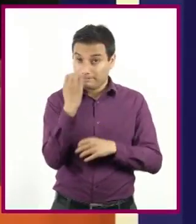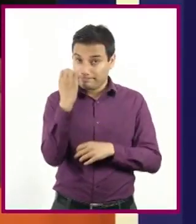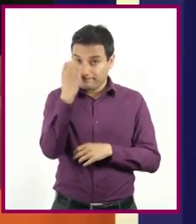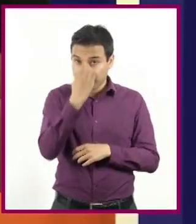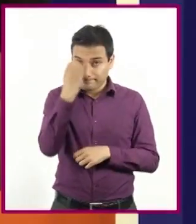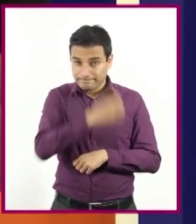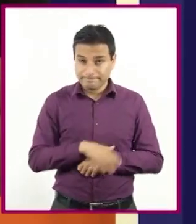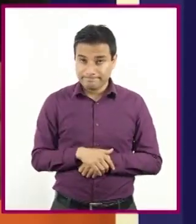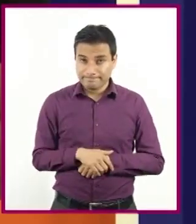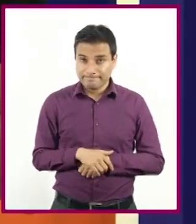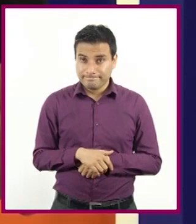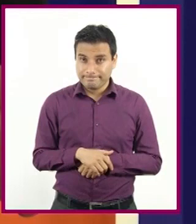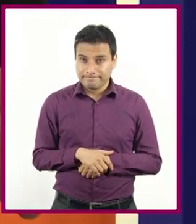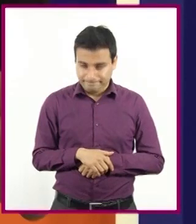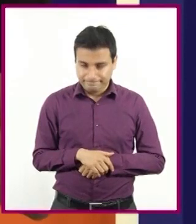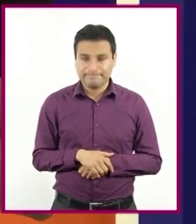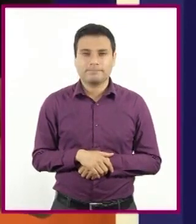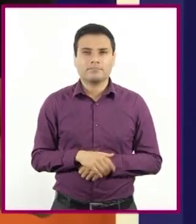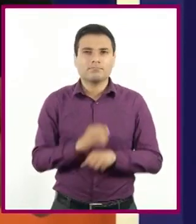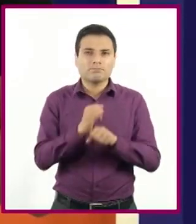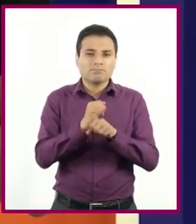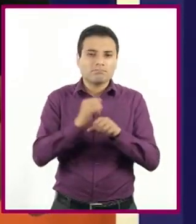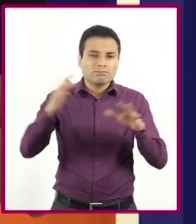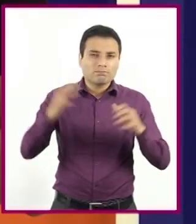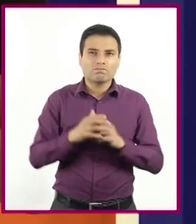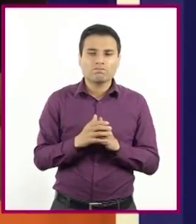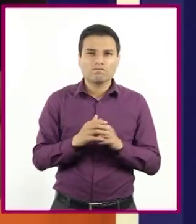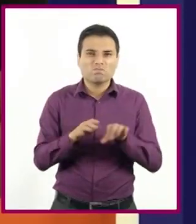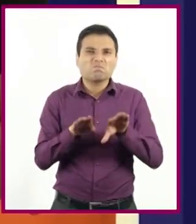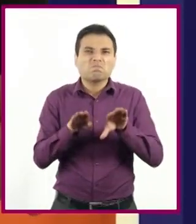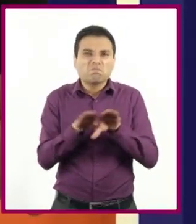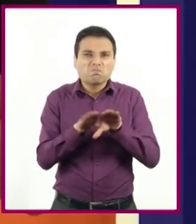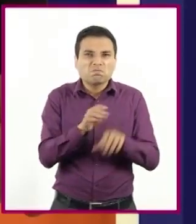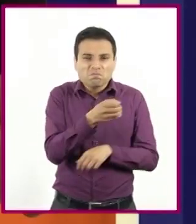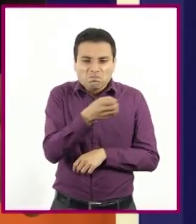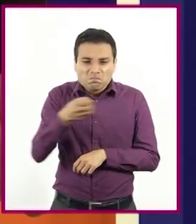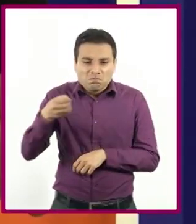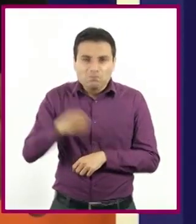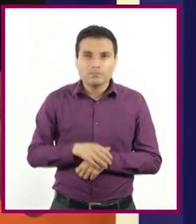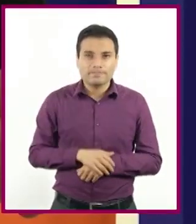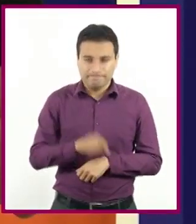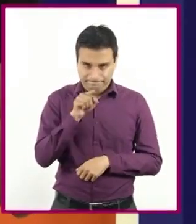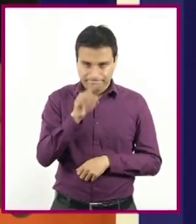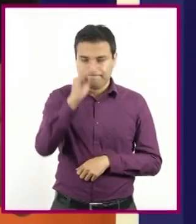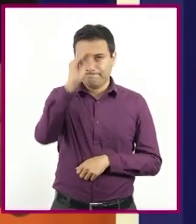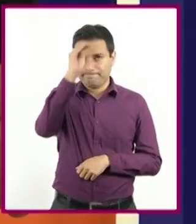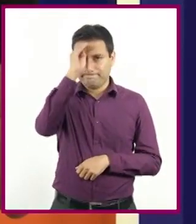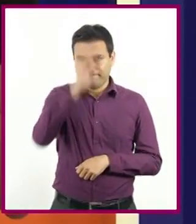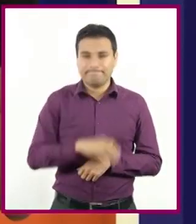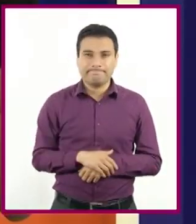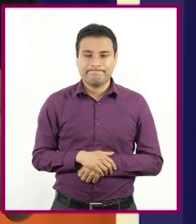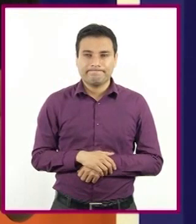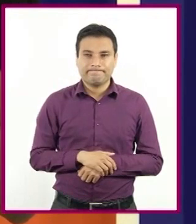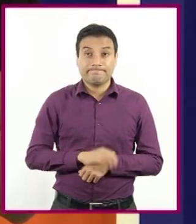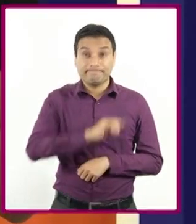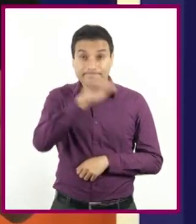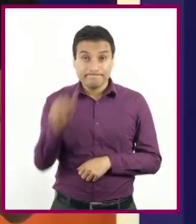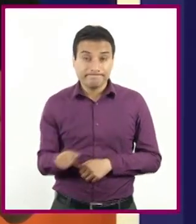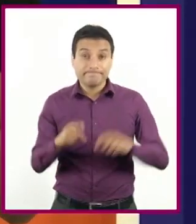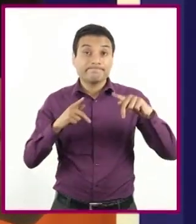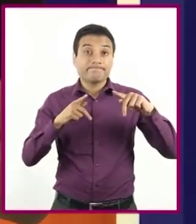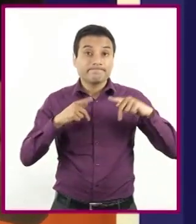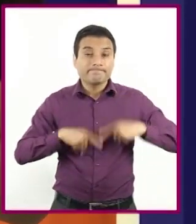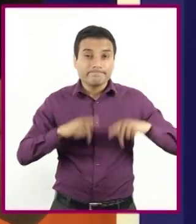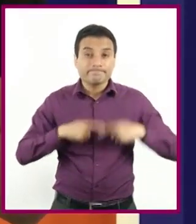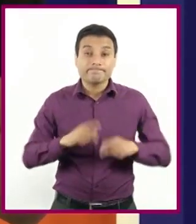Determinen cómo subdividir la información, de modo que se presente a los radioescuchas segmentada